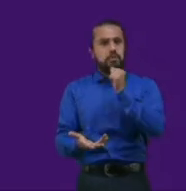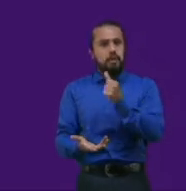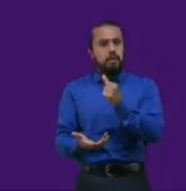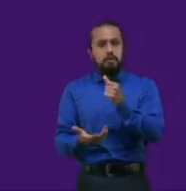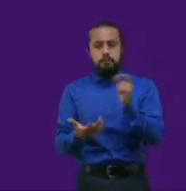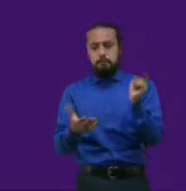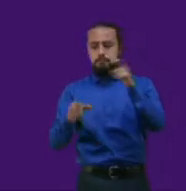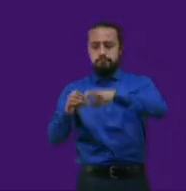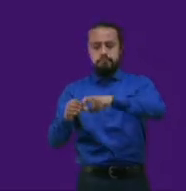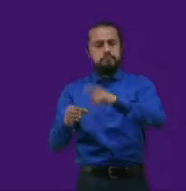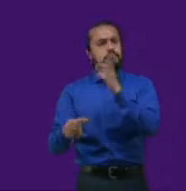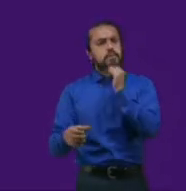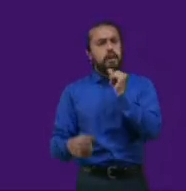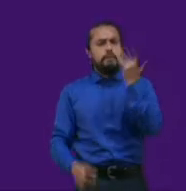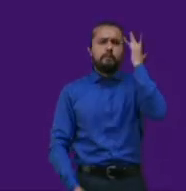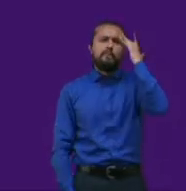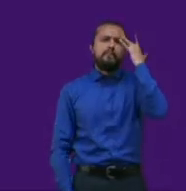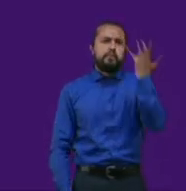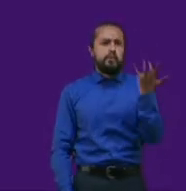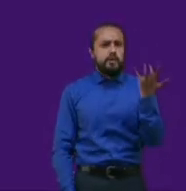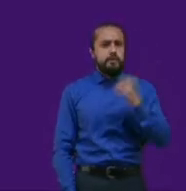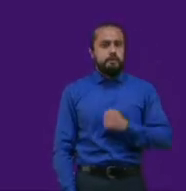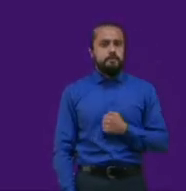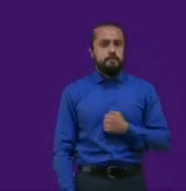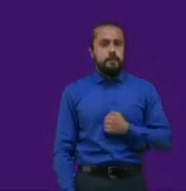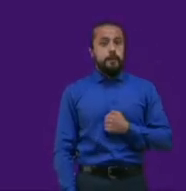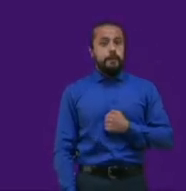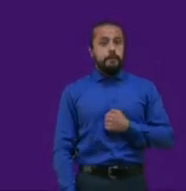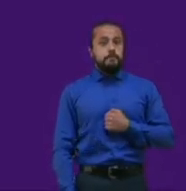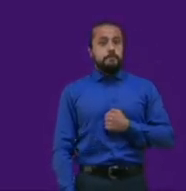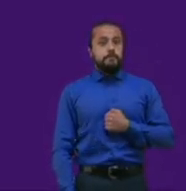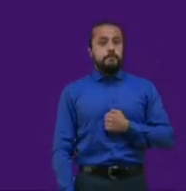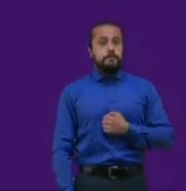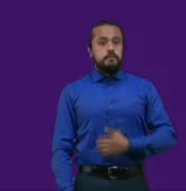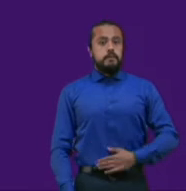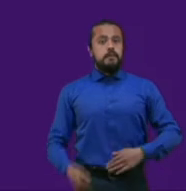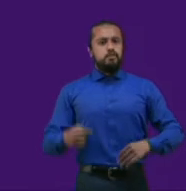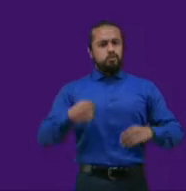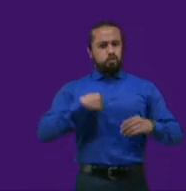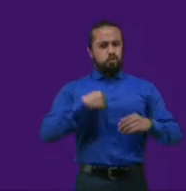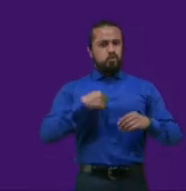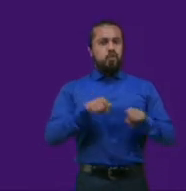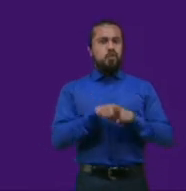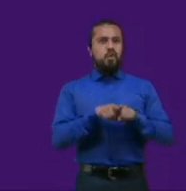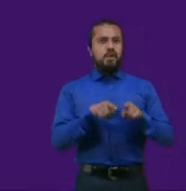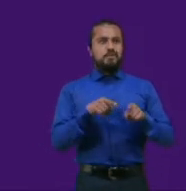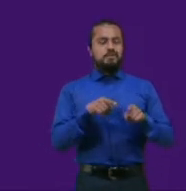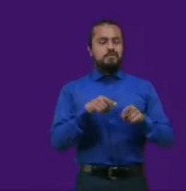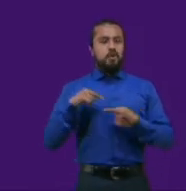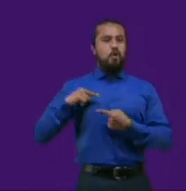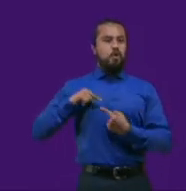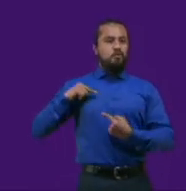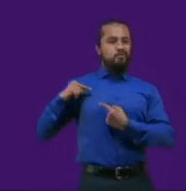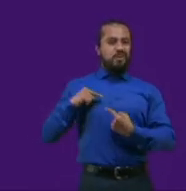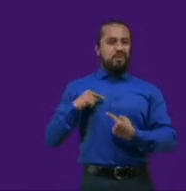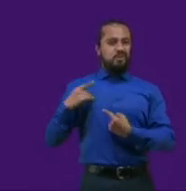inviértame. Y a veces el conflicto que yo tengo o la situación que yo veo es,